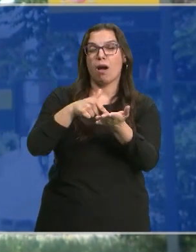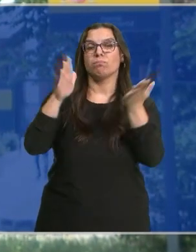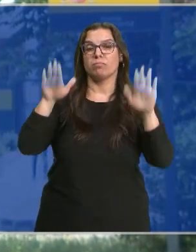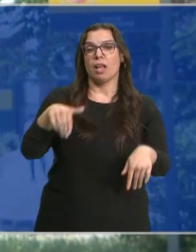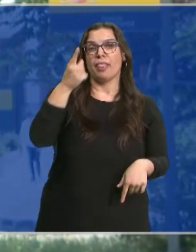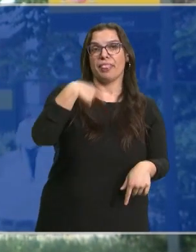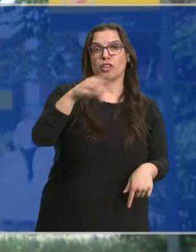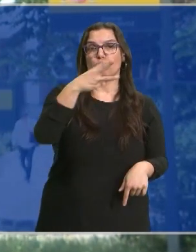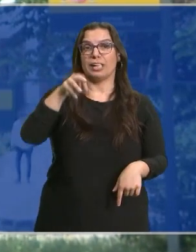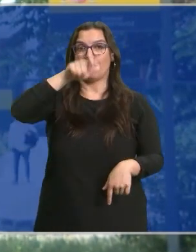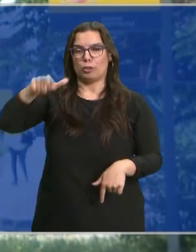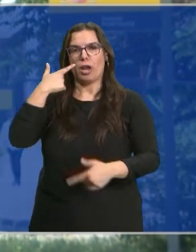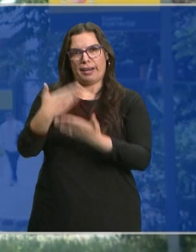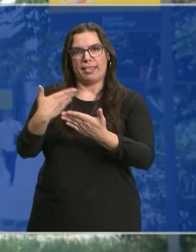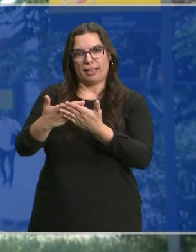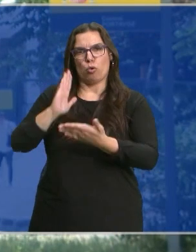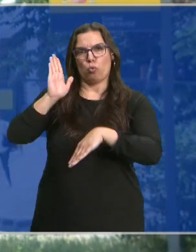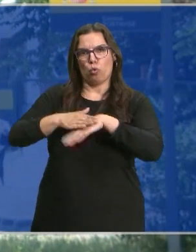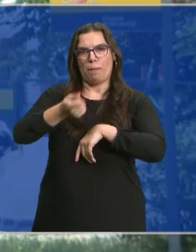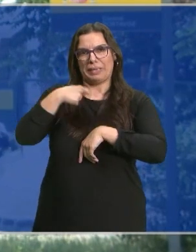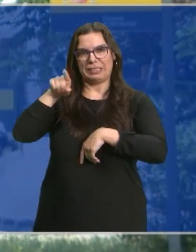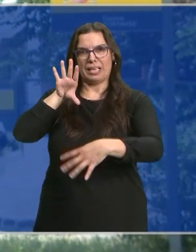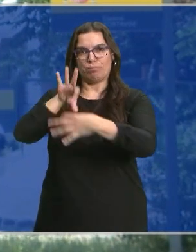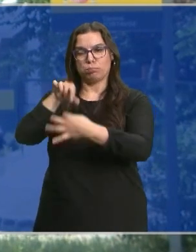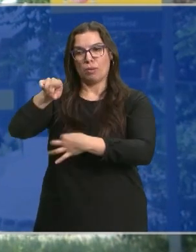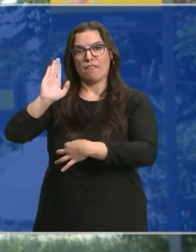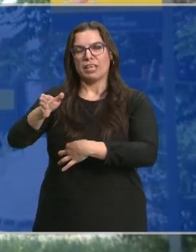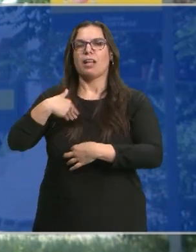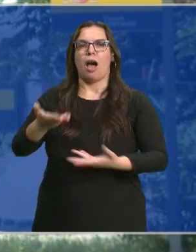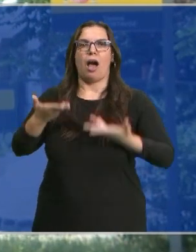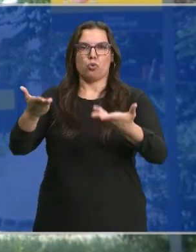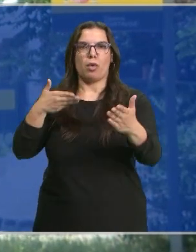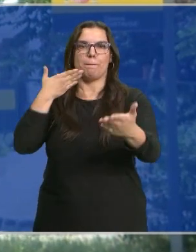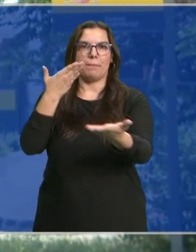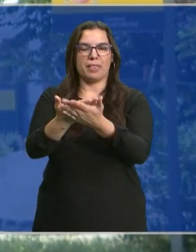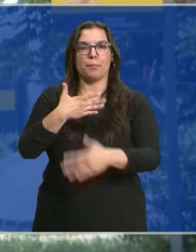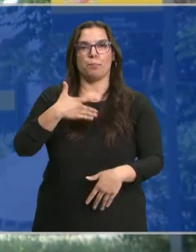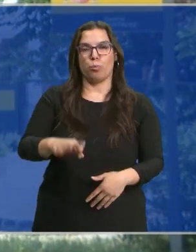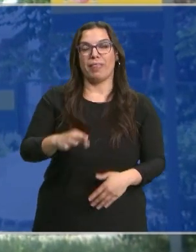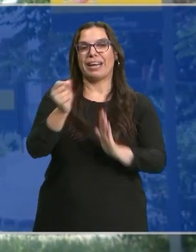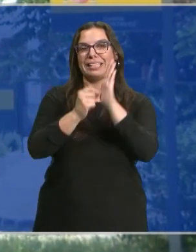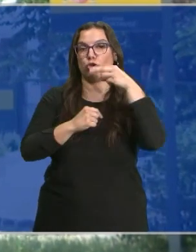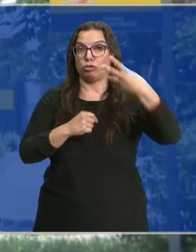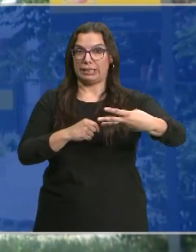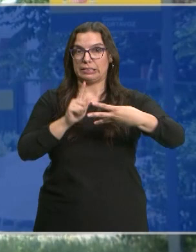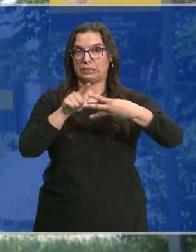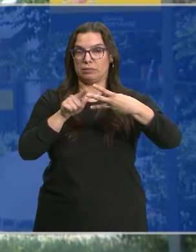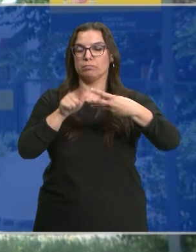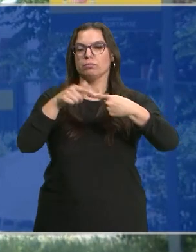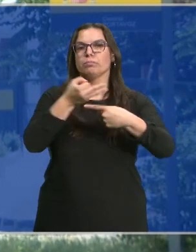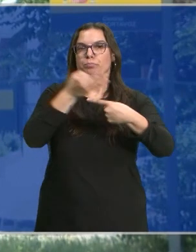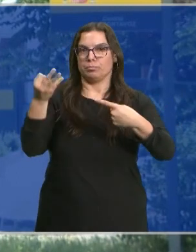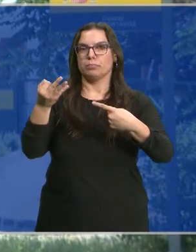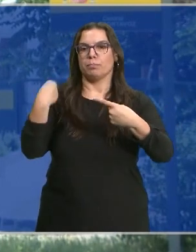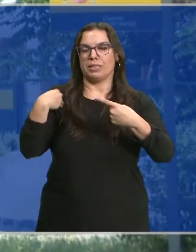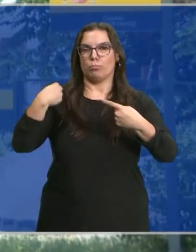afectados acreditados en España podrán tener acceso a esas ayudas y tendrán que cumplir tres requisitos que efectivamente tengan